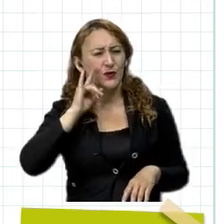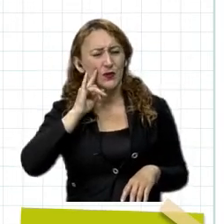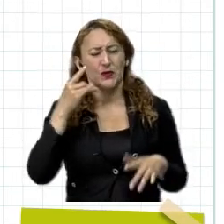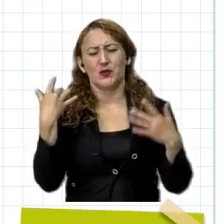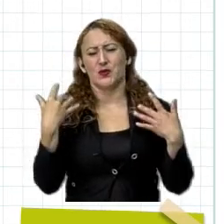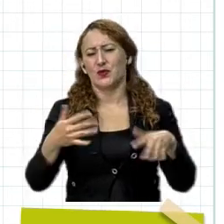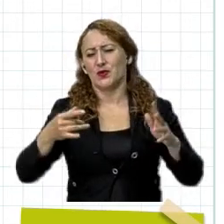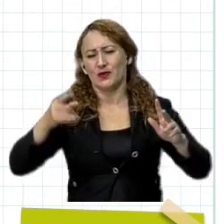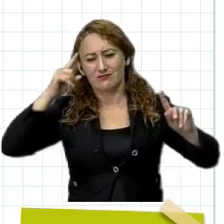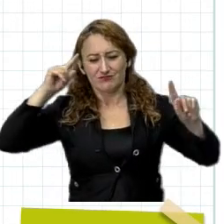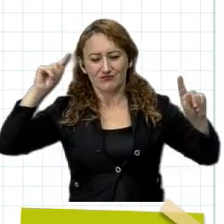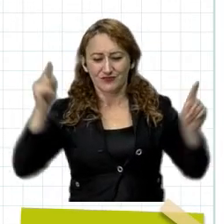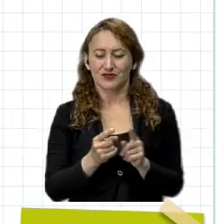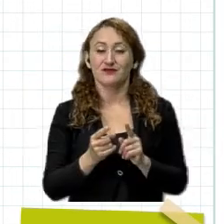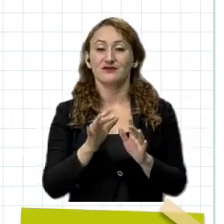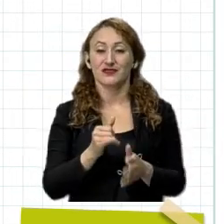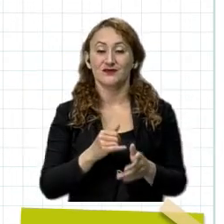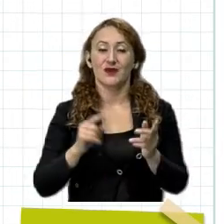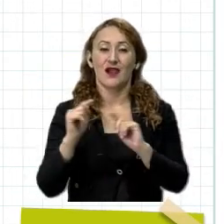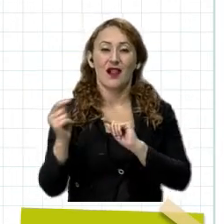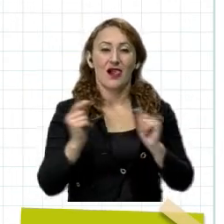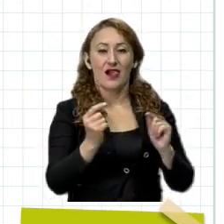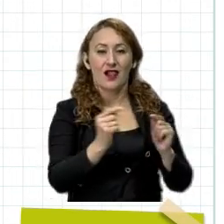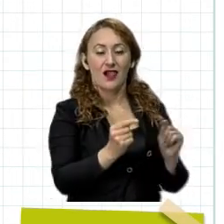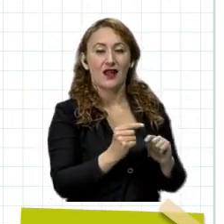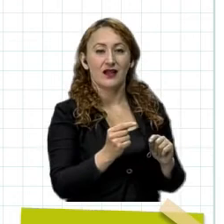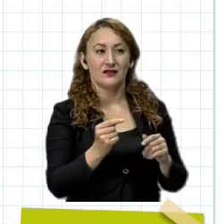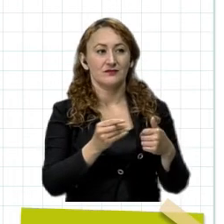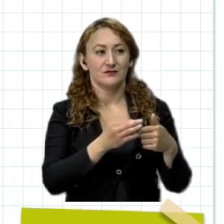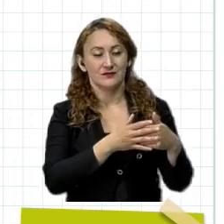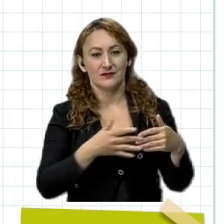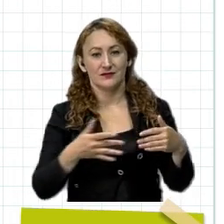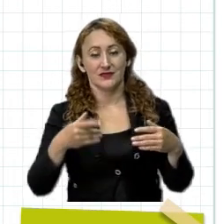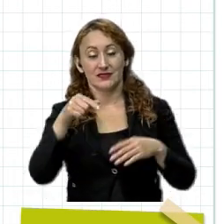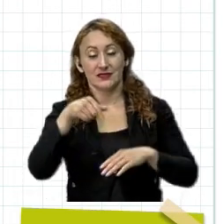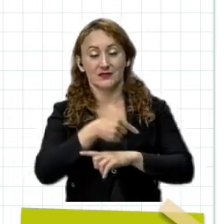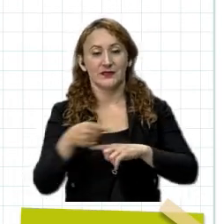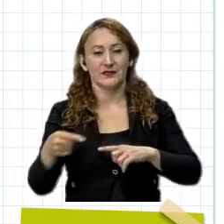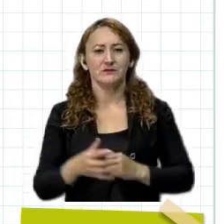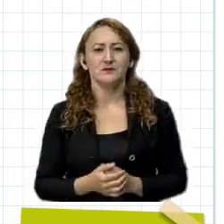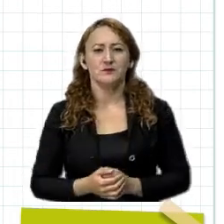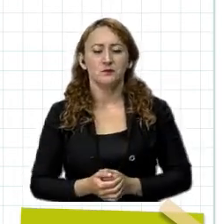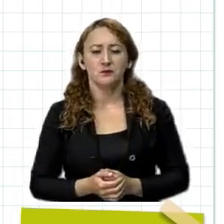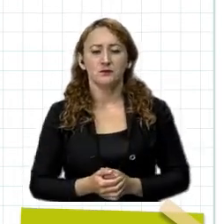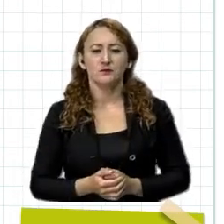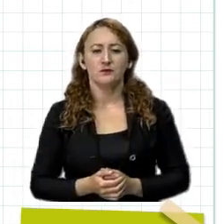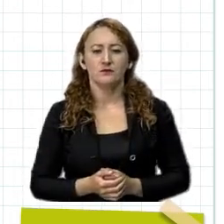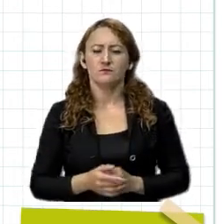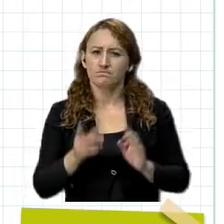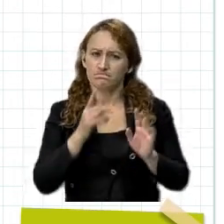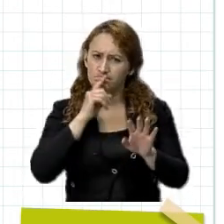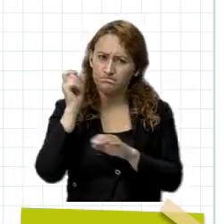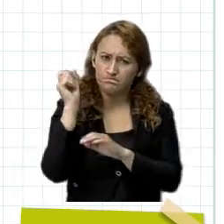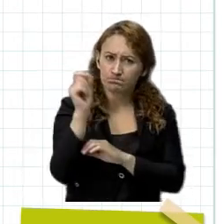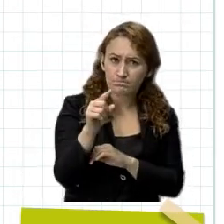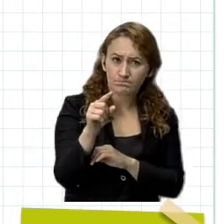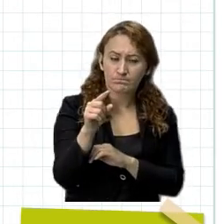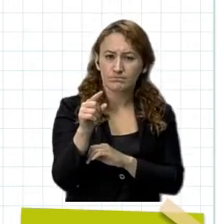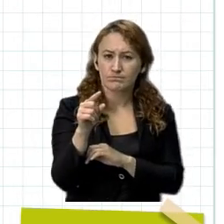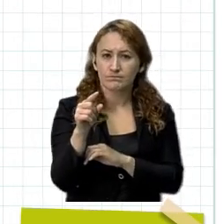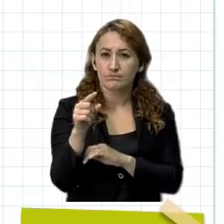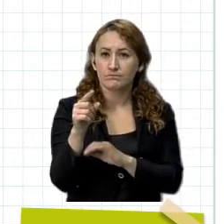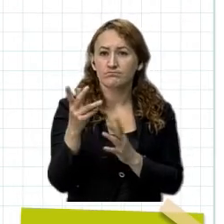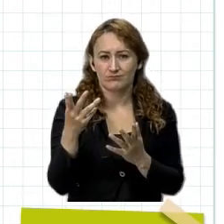gran parte de los debates que hemos sostenido durante esta semana. La pregunta sería, y entonces